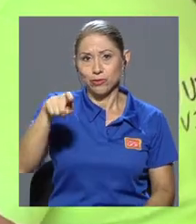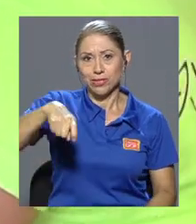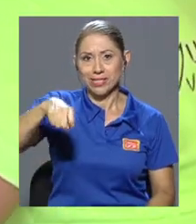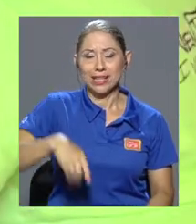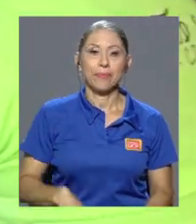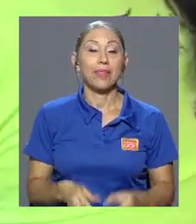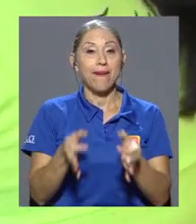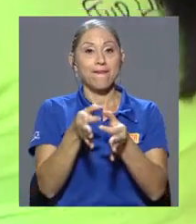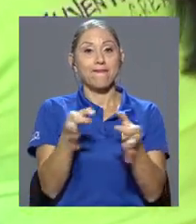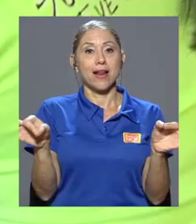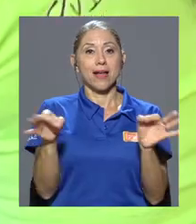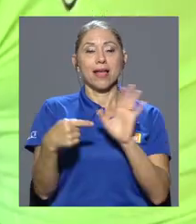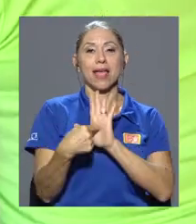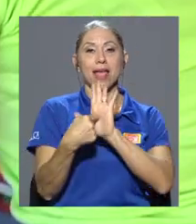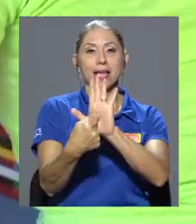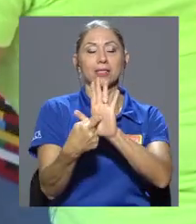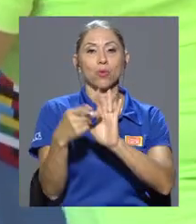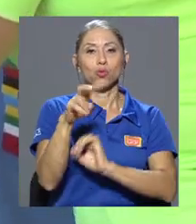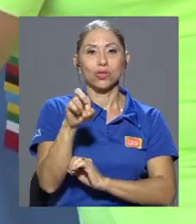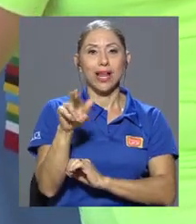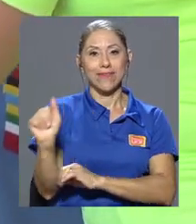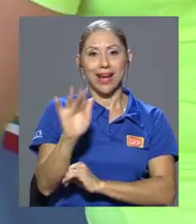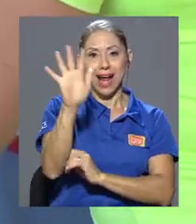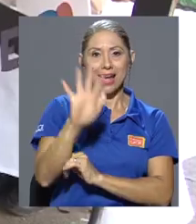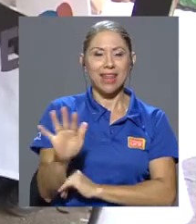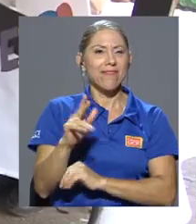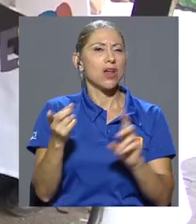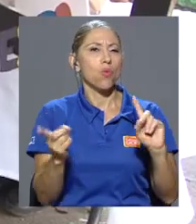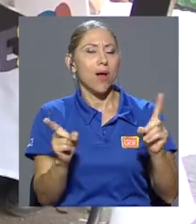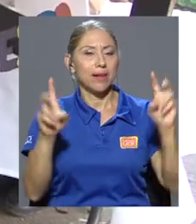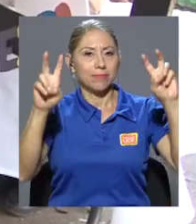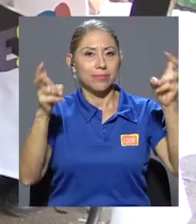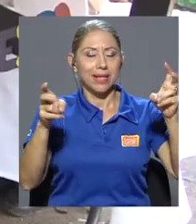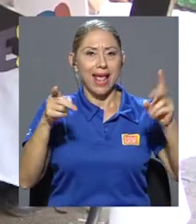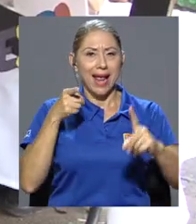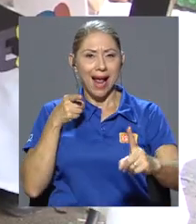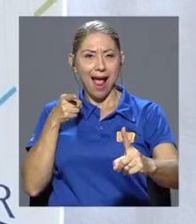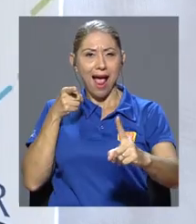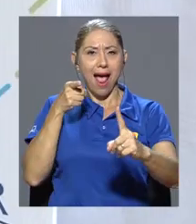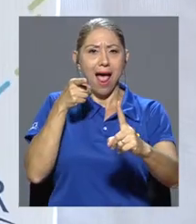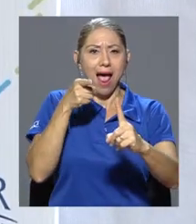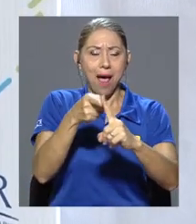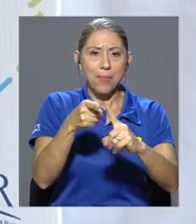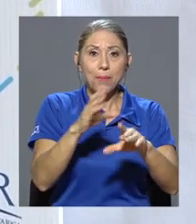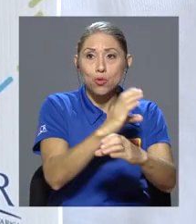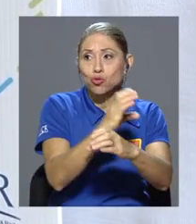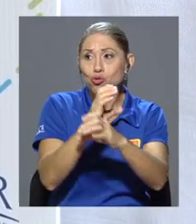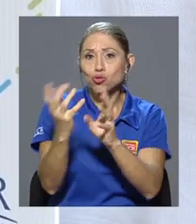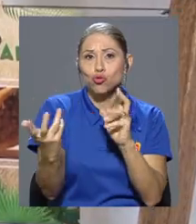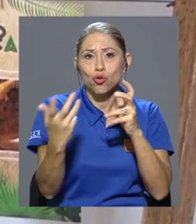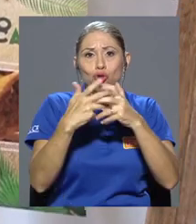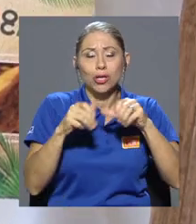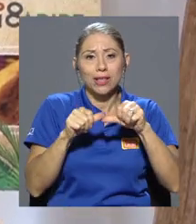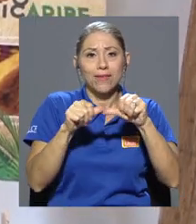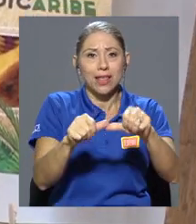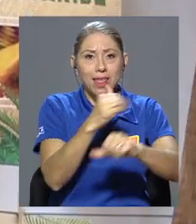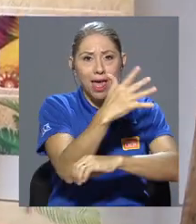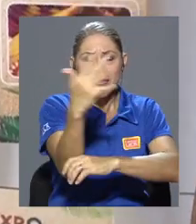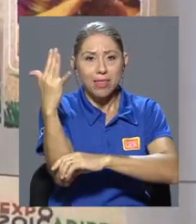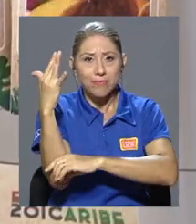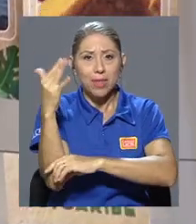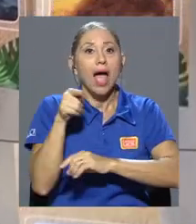el lema de la expuse erre caribe 2018 fue caminamos hacia la sustentabilidad y refleja la iniciativa e